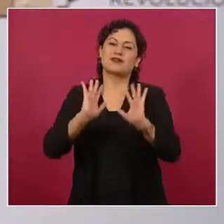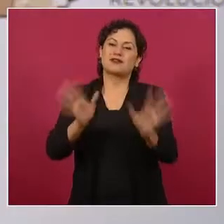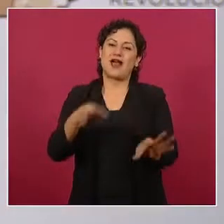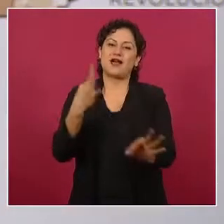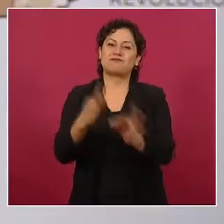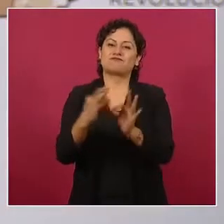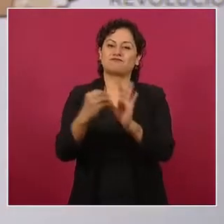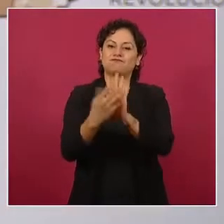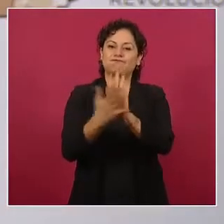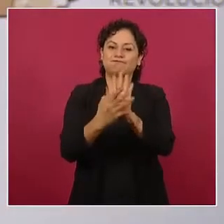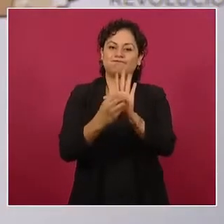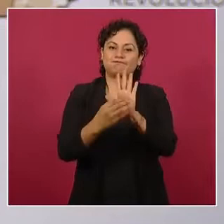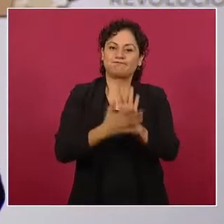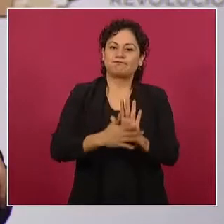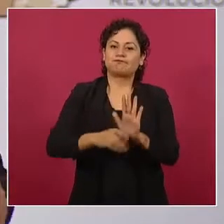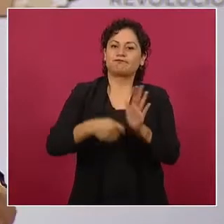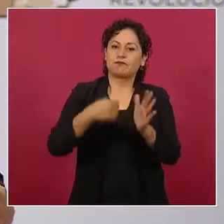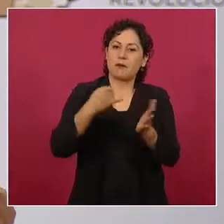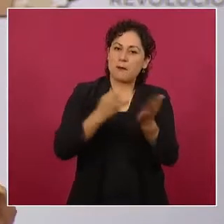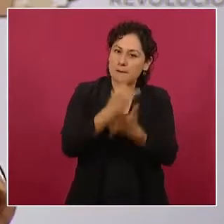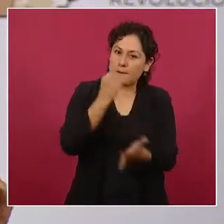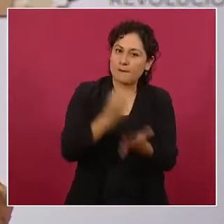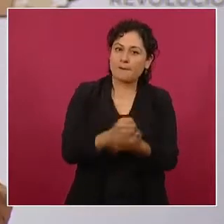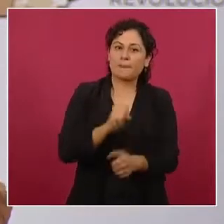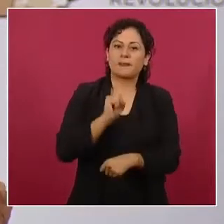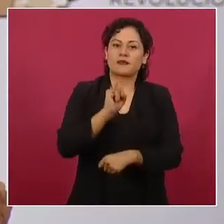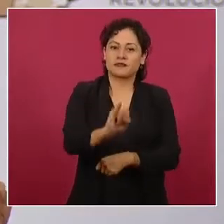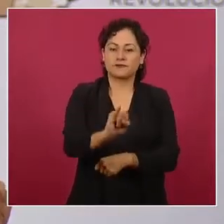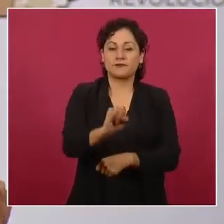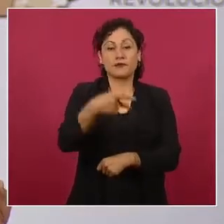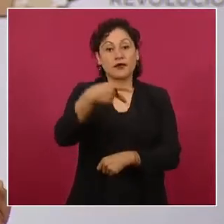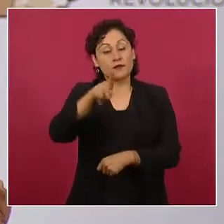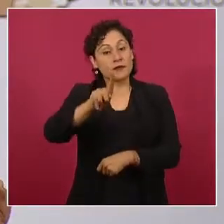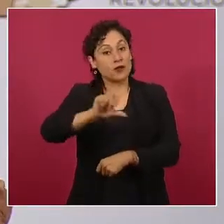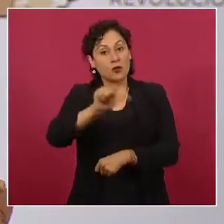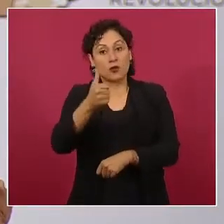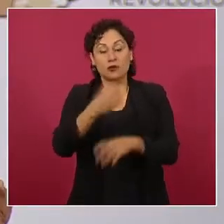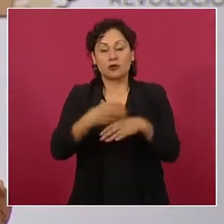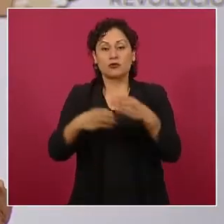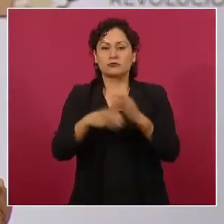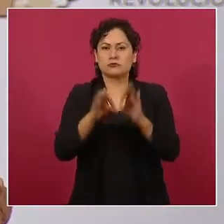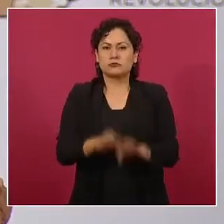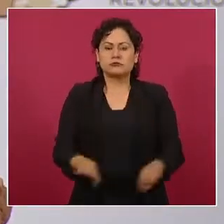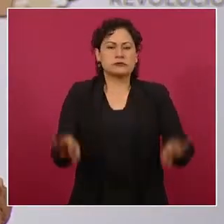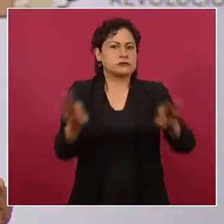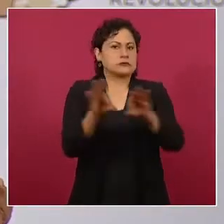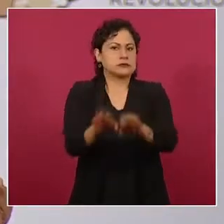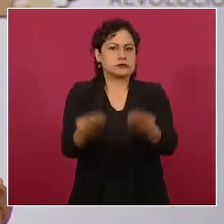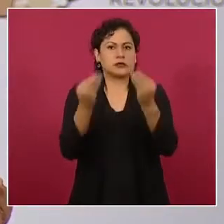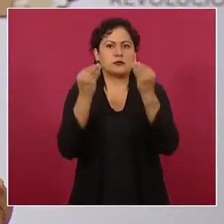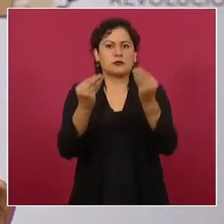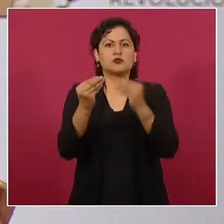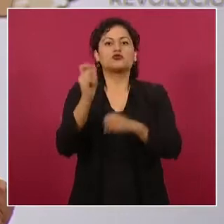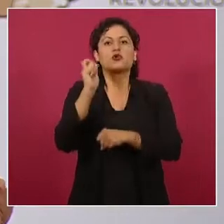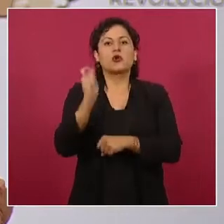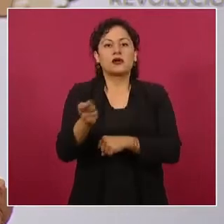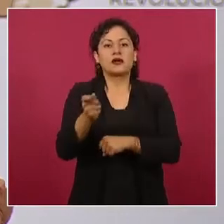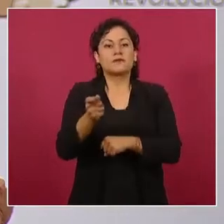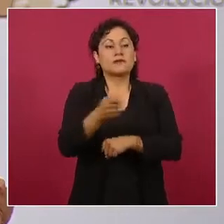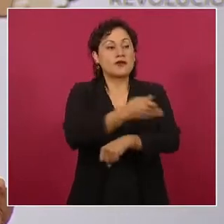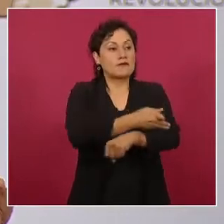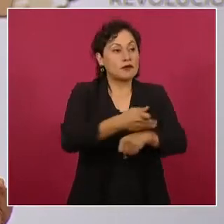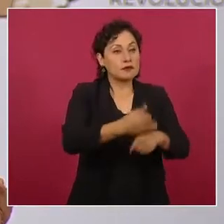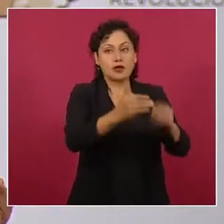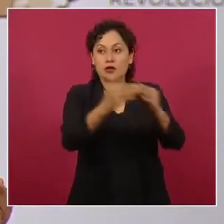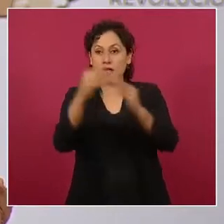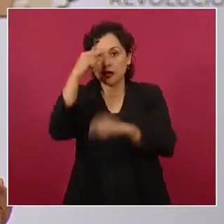es dejar de sangrar la economía de las y los mexicanos, porque ya no hay, no habrá ni debe